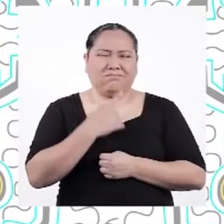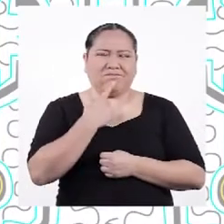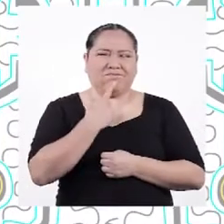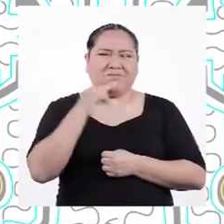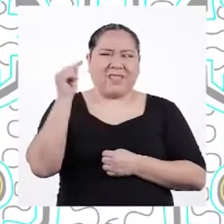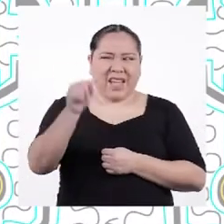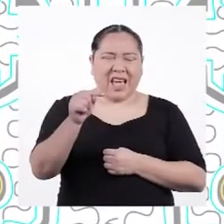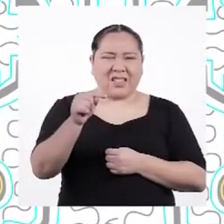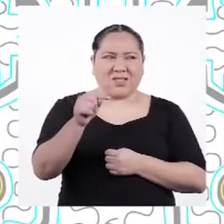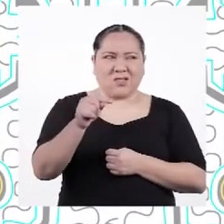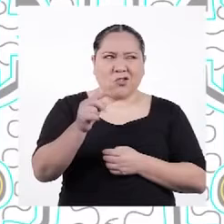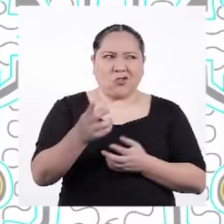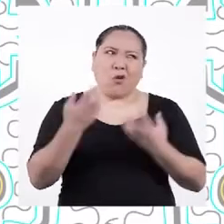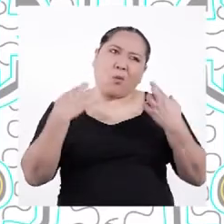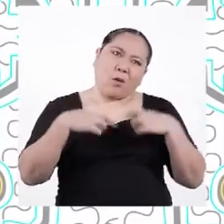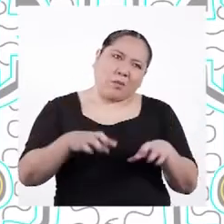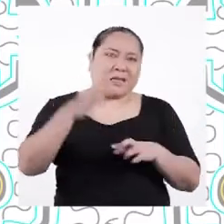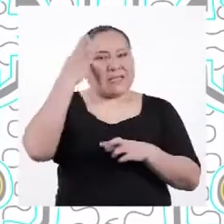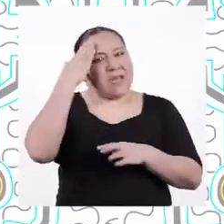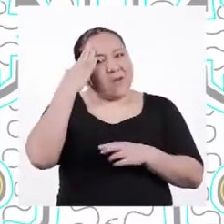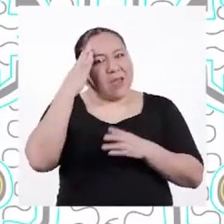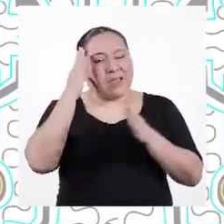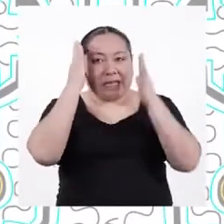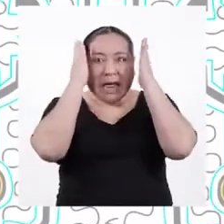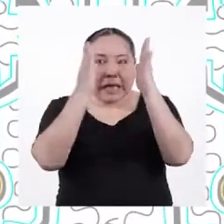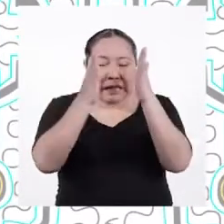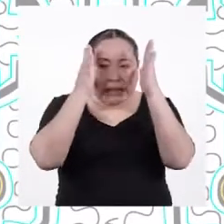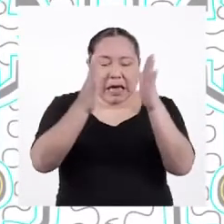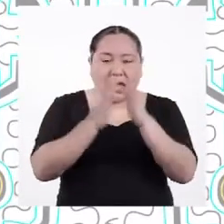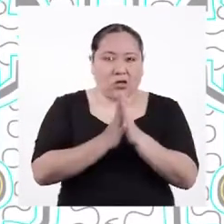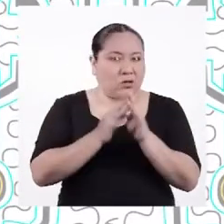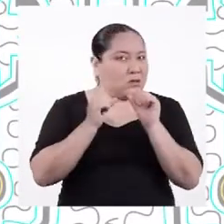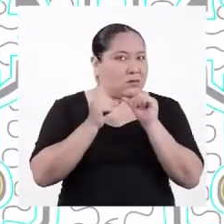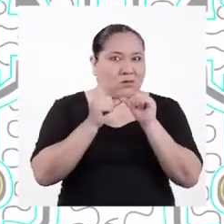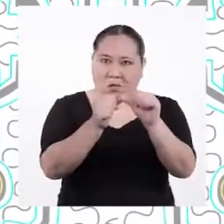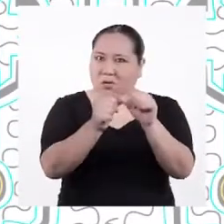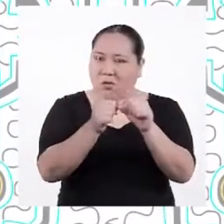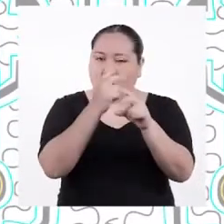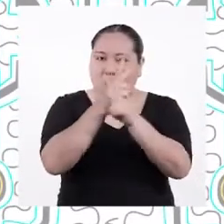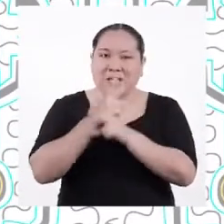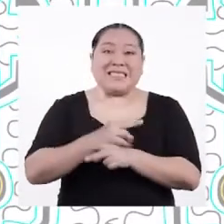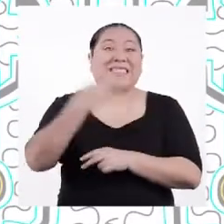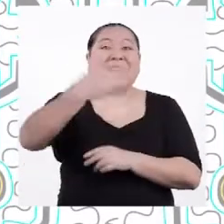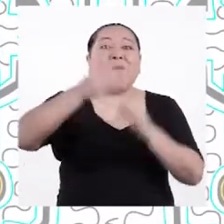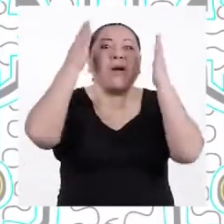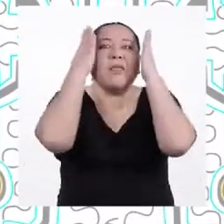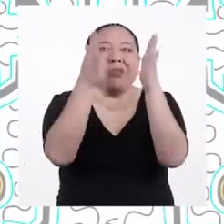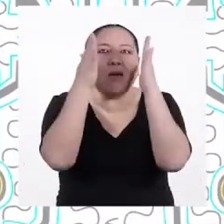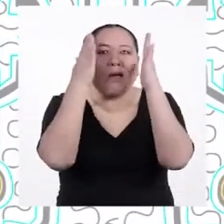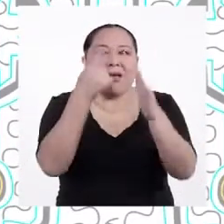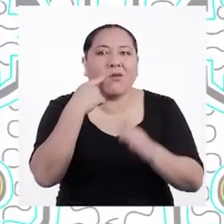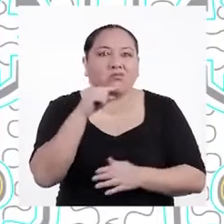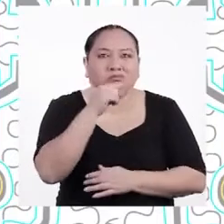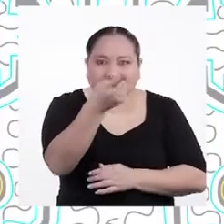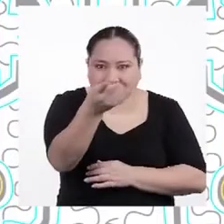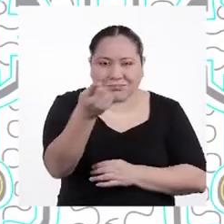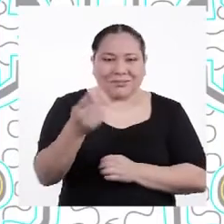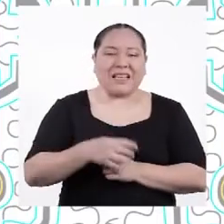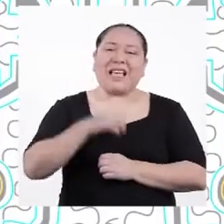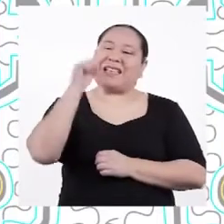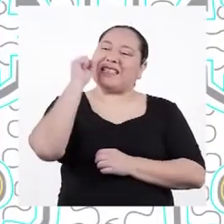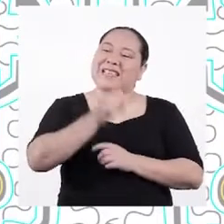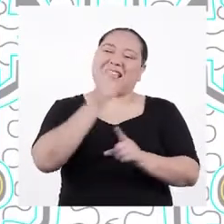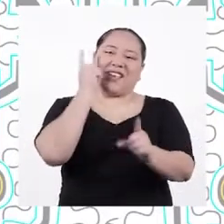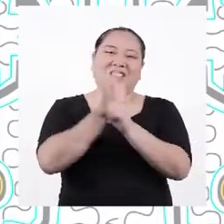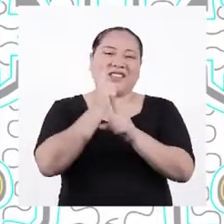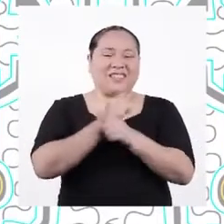alertas. Y a nunca bajar la guardia. Siempre atentas y atentos. Exacto. Me alegra que lo vean de